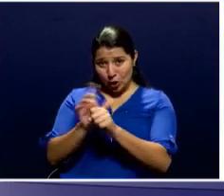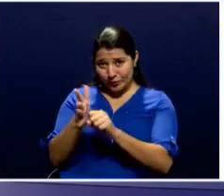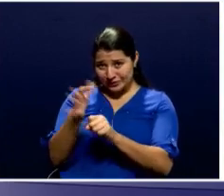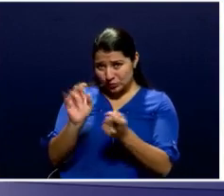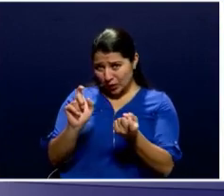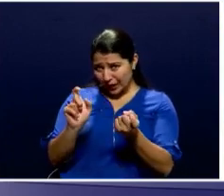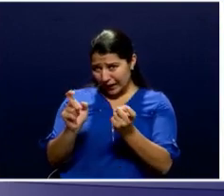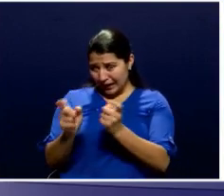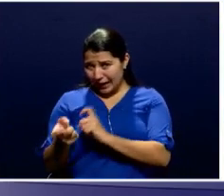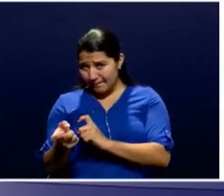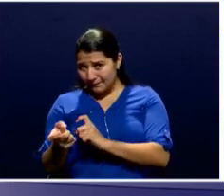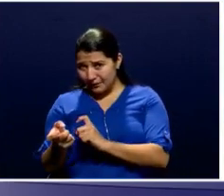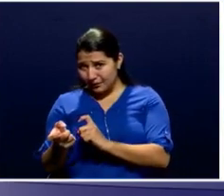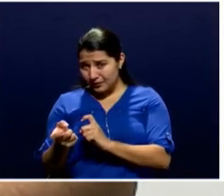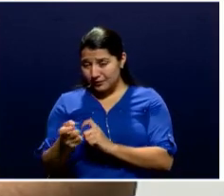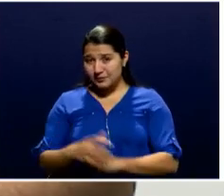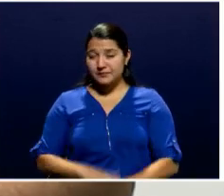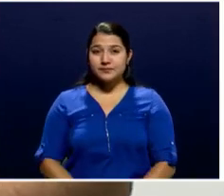COVID-19?